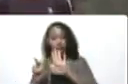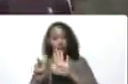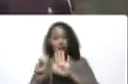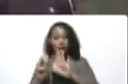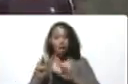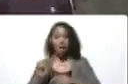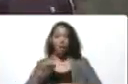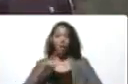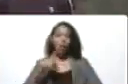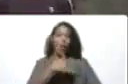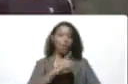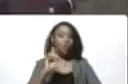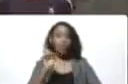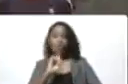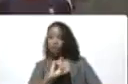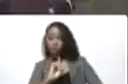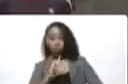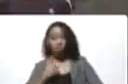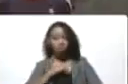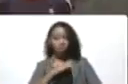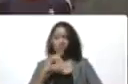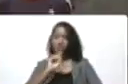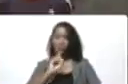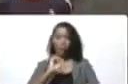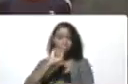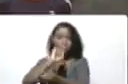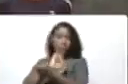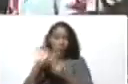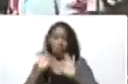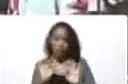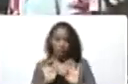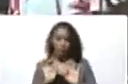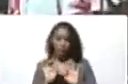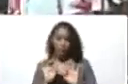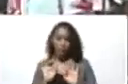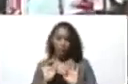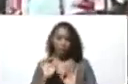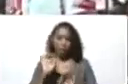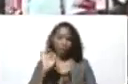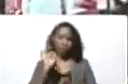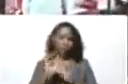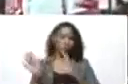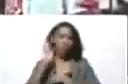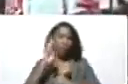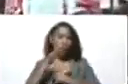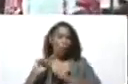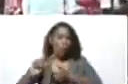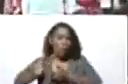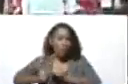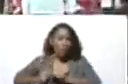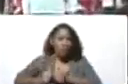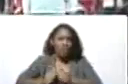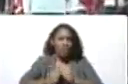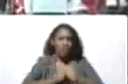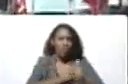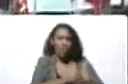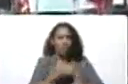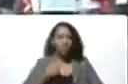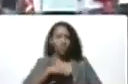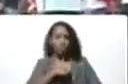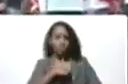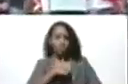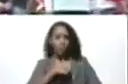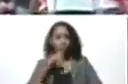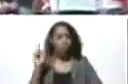estaban... Cuando no estábamos presos, injustamente nos estaban persiguiendo.